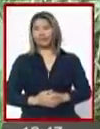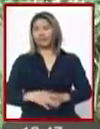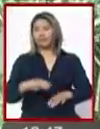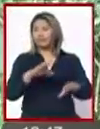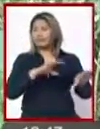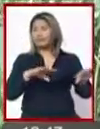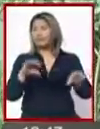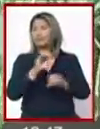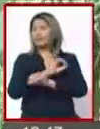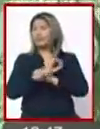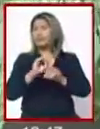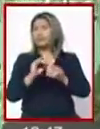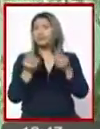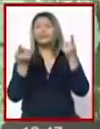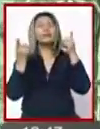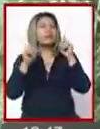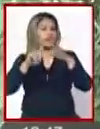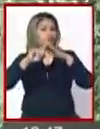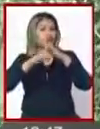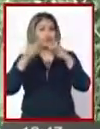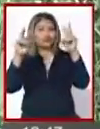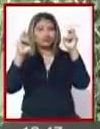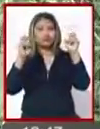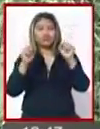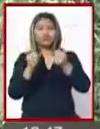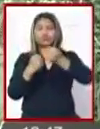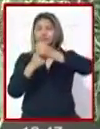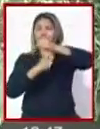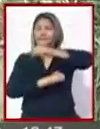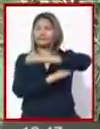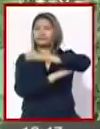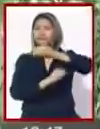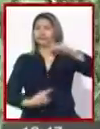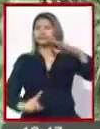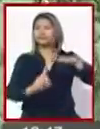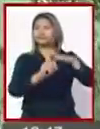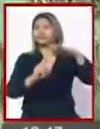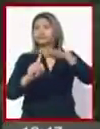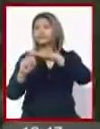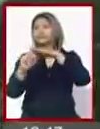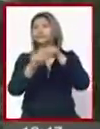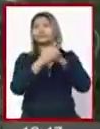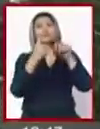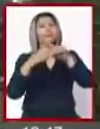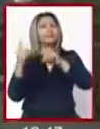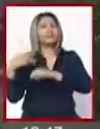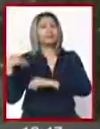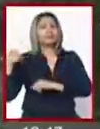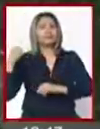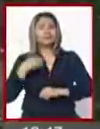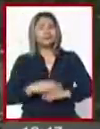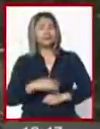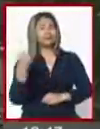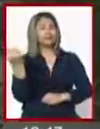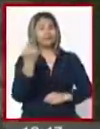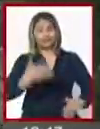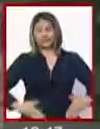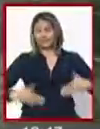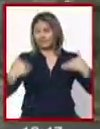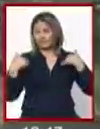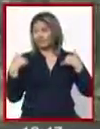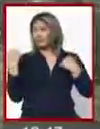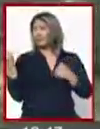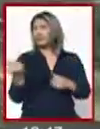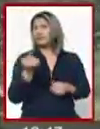hacía nada, pero desde que han empezado con el tema de los puentes, han aparecido ya dueños de estas tierras. Ya los únicos que vivíamos acá